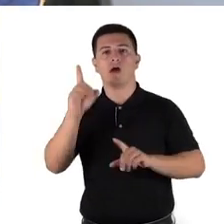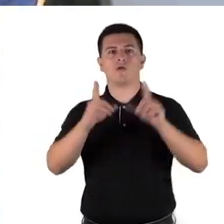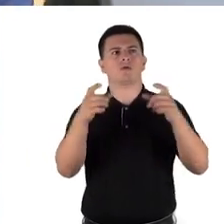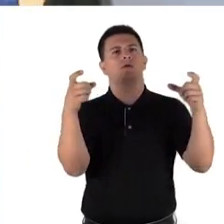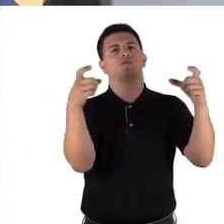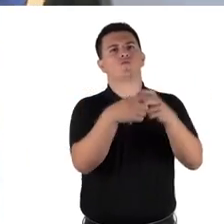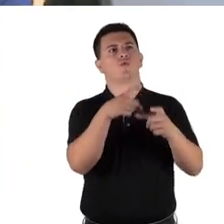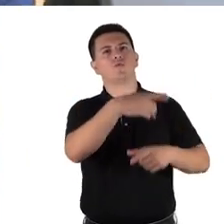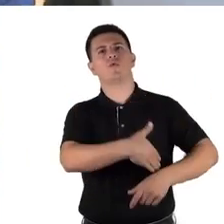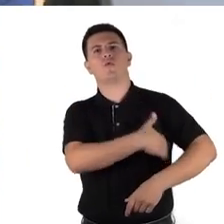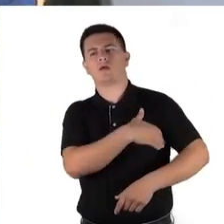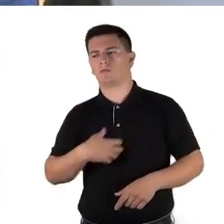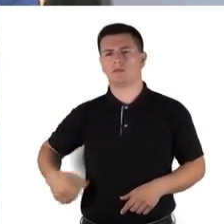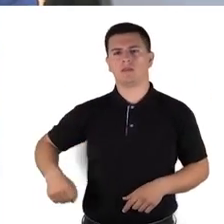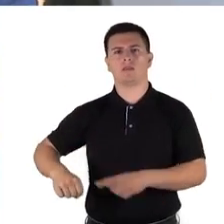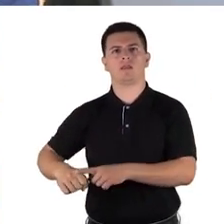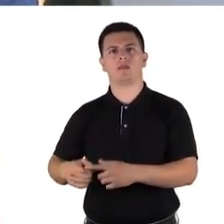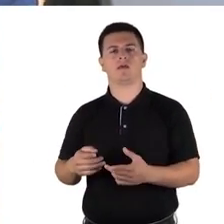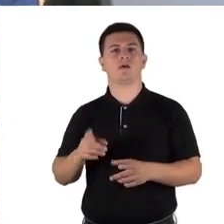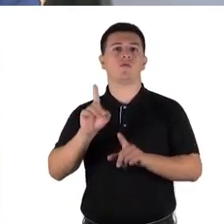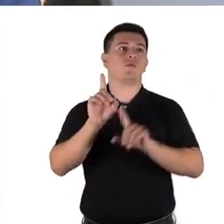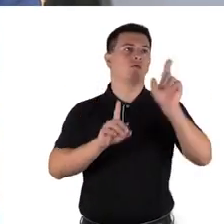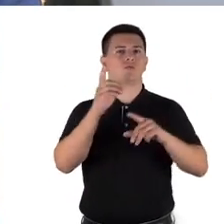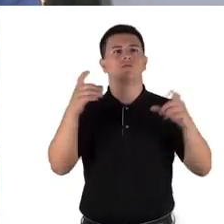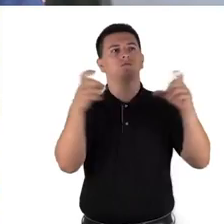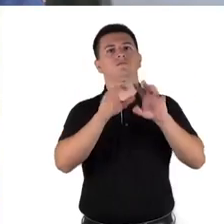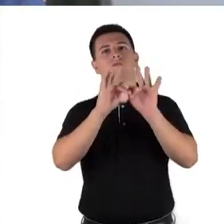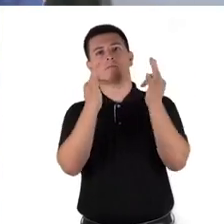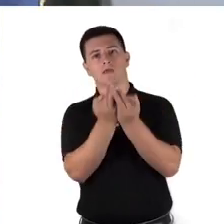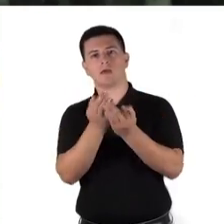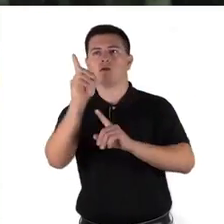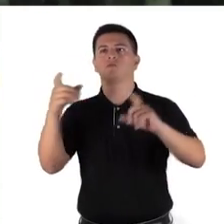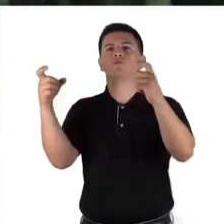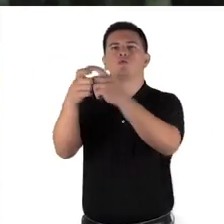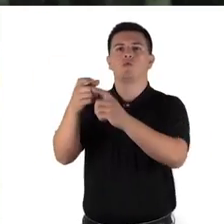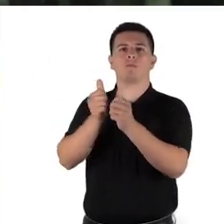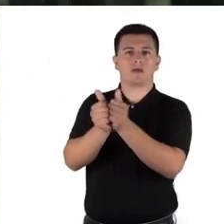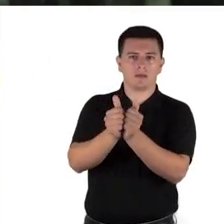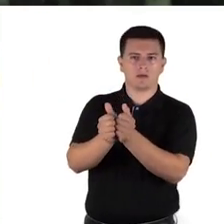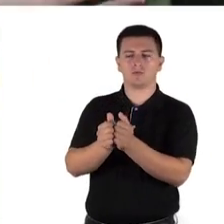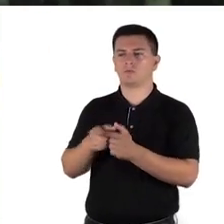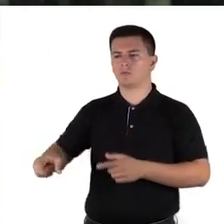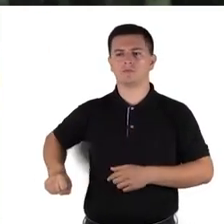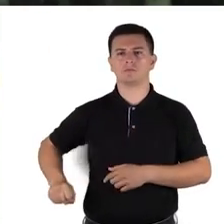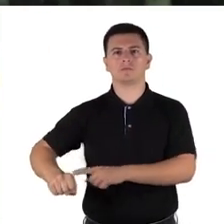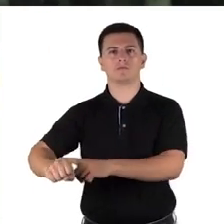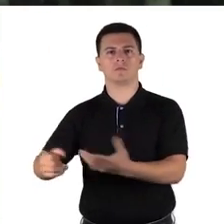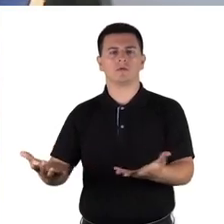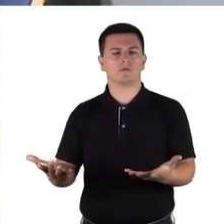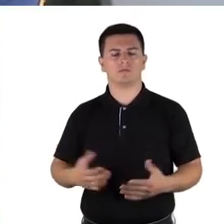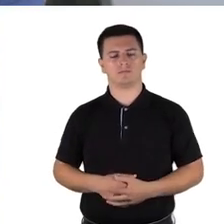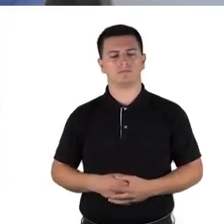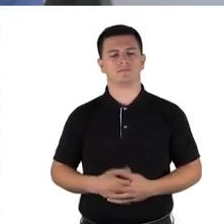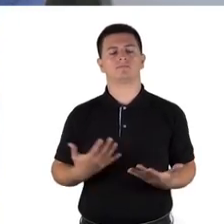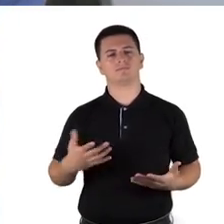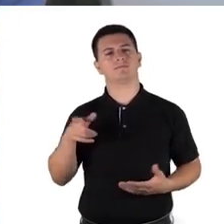aprendizaje? O ir al súper, o ir al médico, o ir a tal vez a alguna reunión del colegio, ¿verdad? Claro, con el compañero, con familiares. Que se van a encontrar con